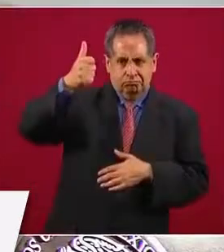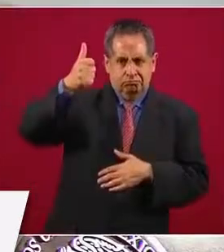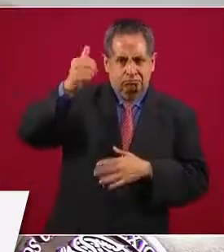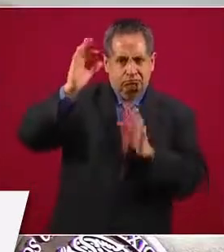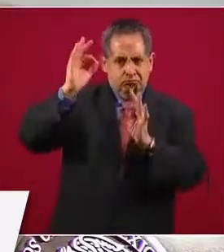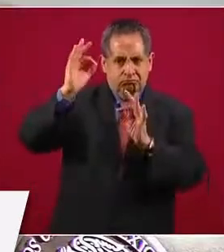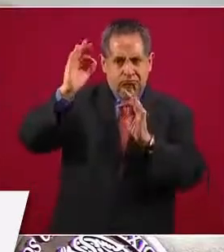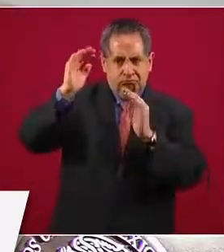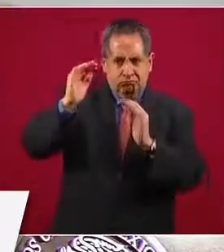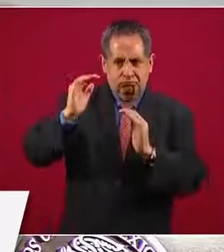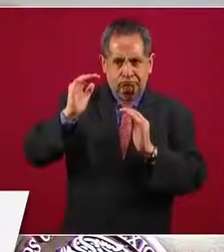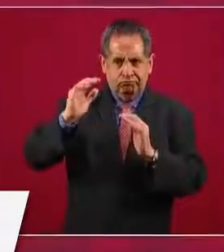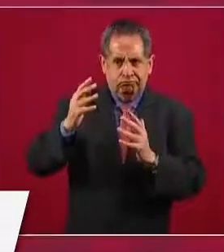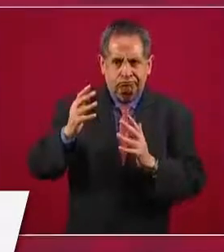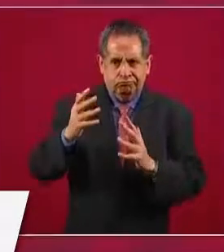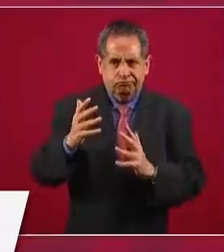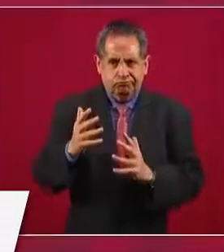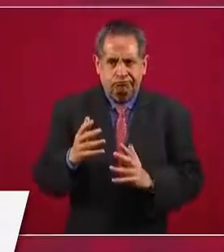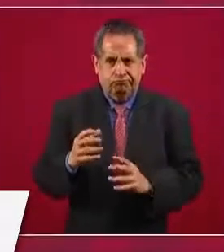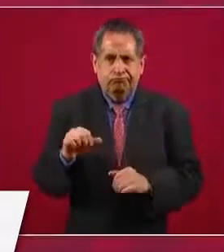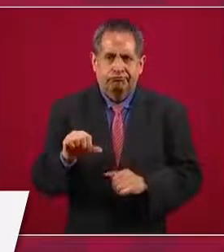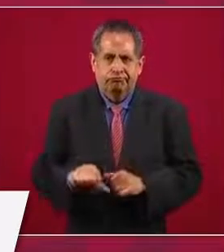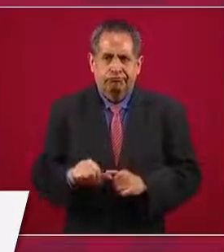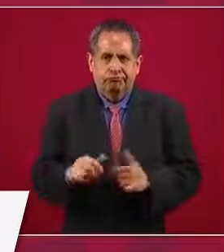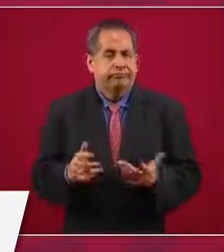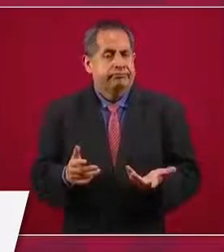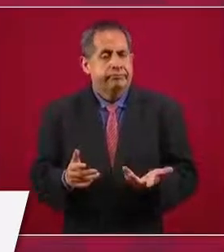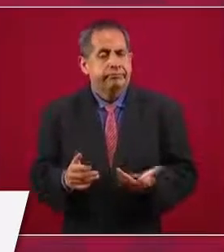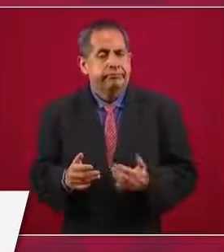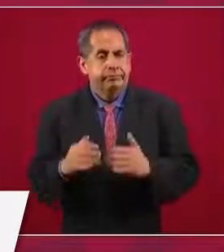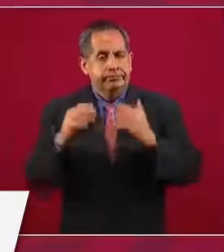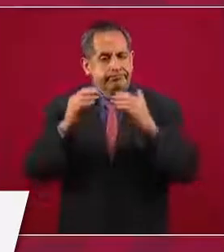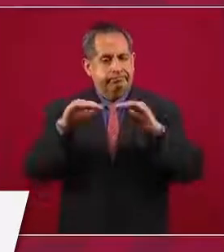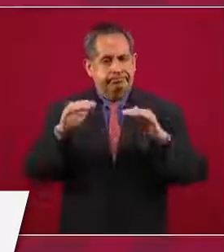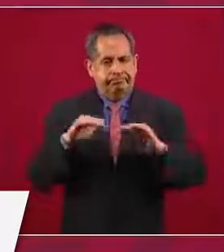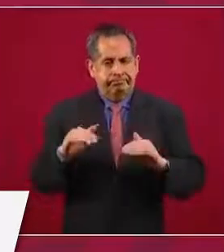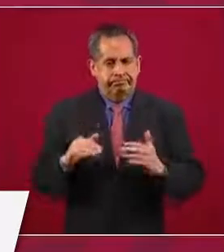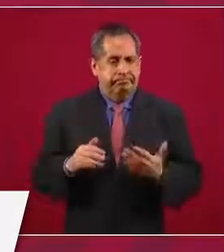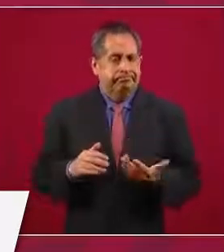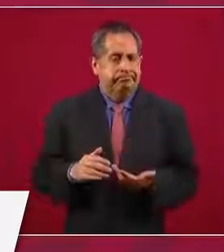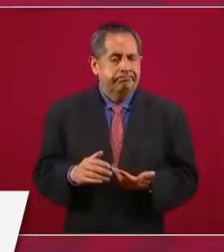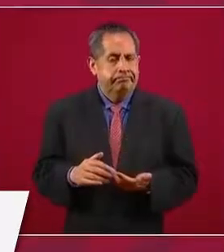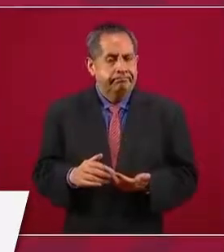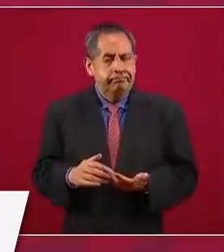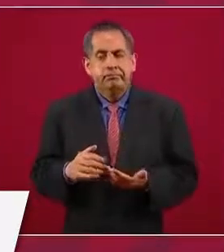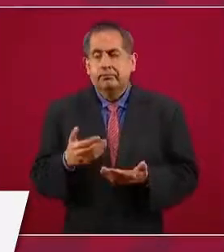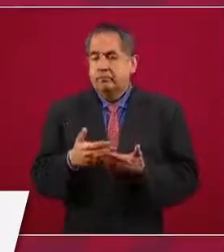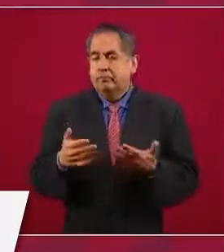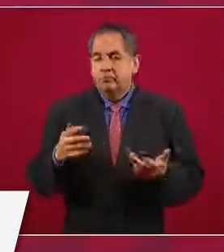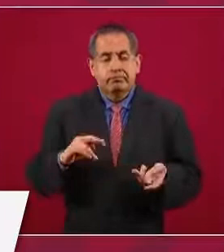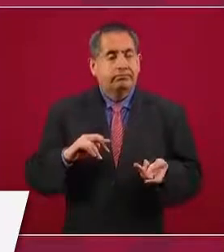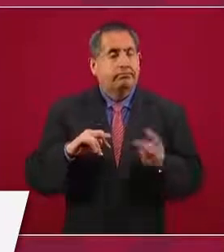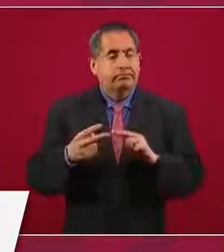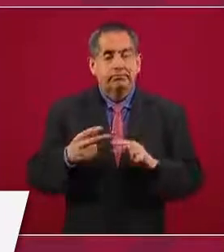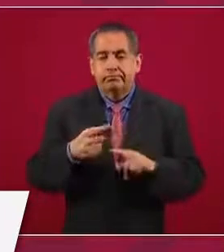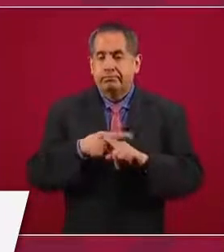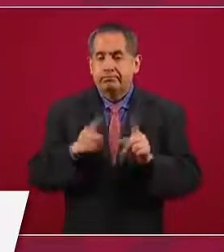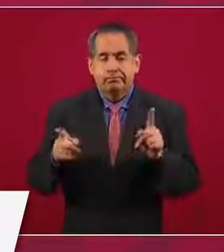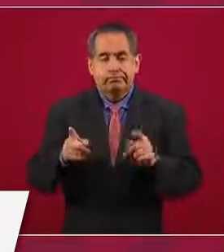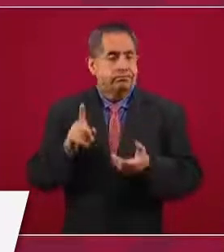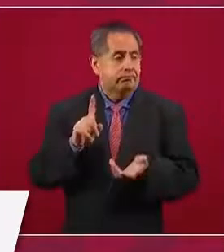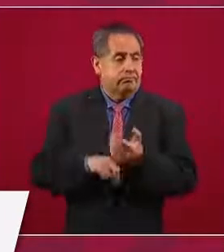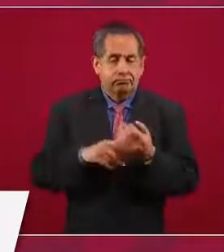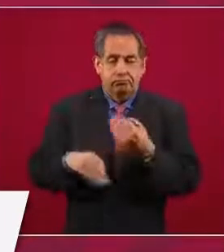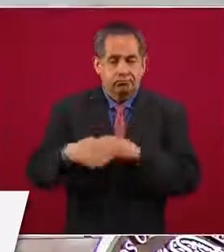esquema nosotros lo que estamos haciendo es